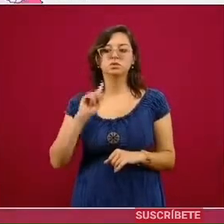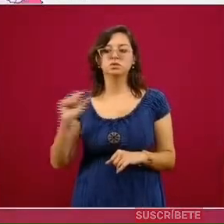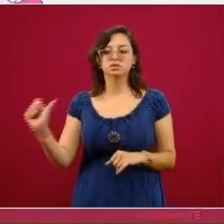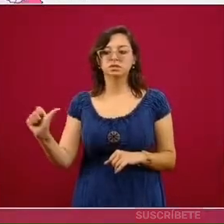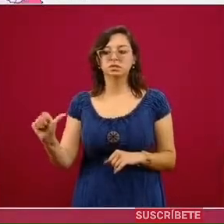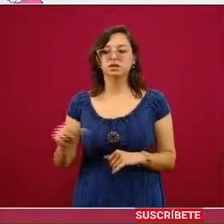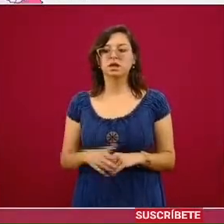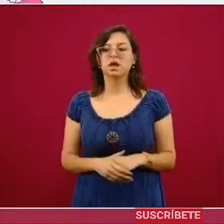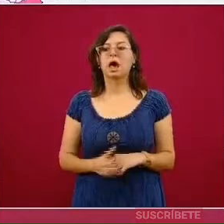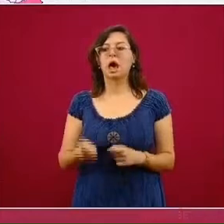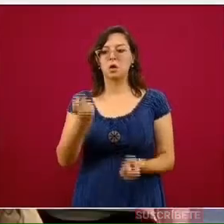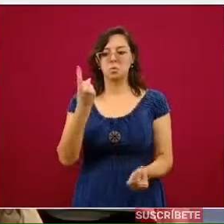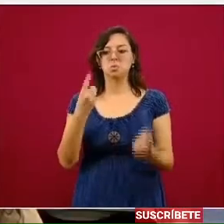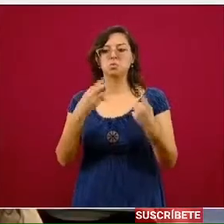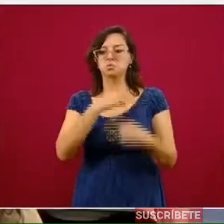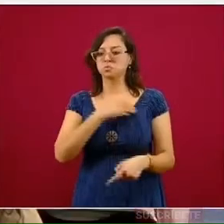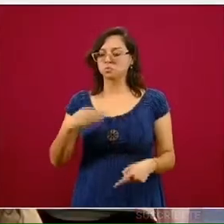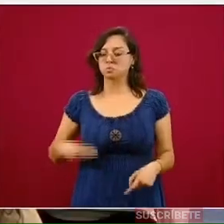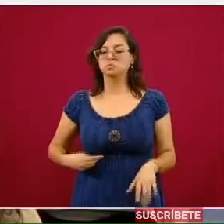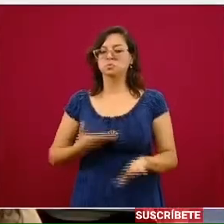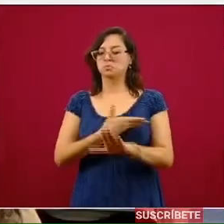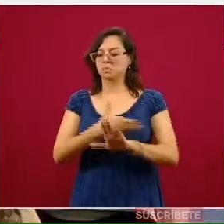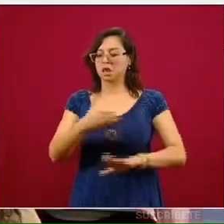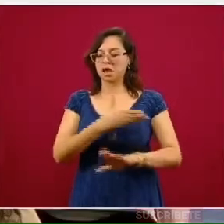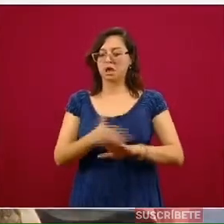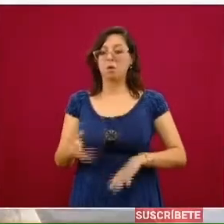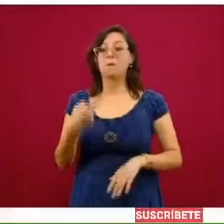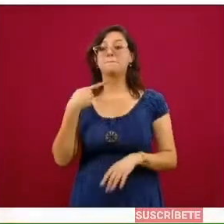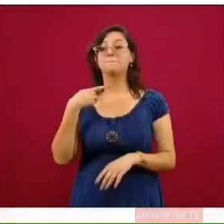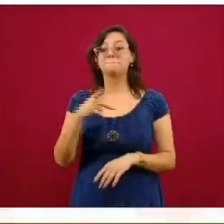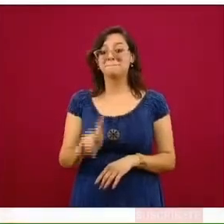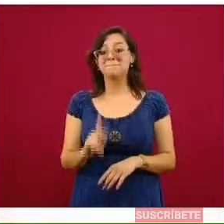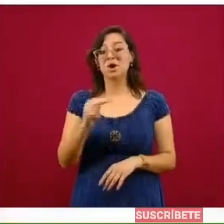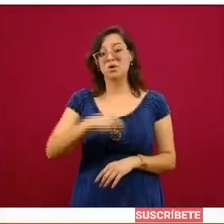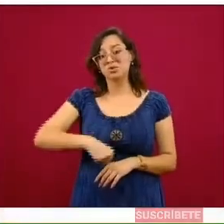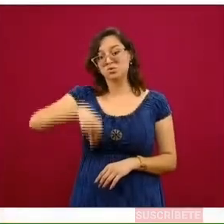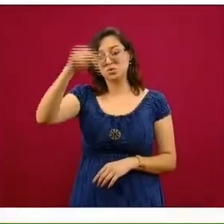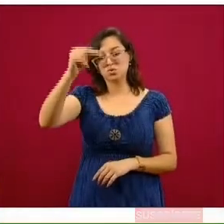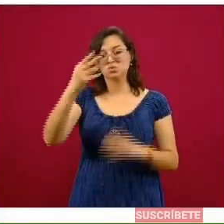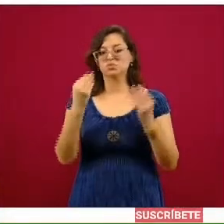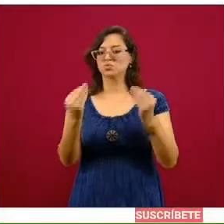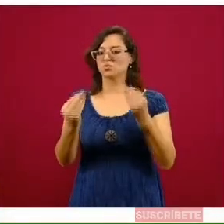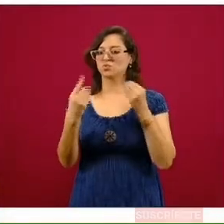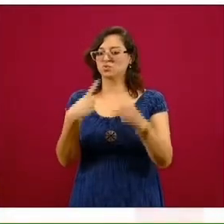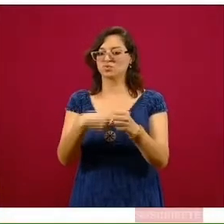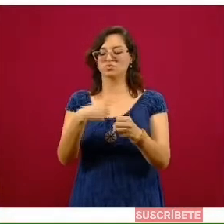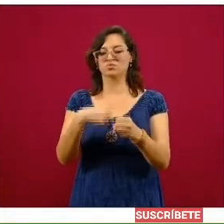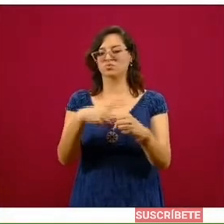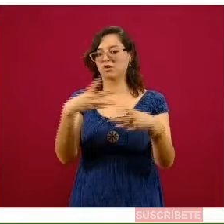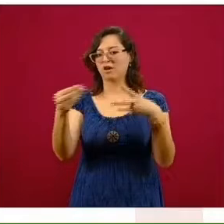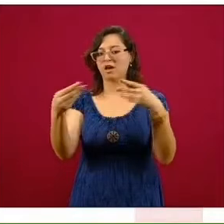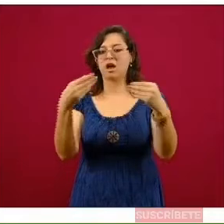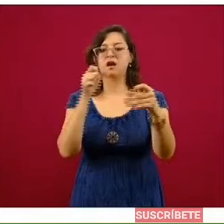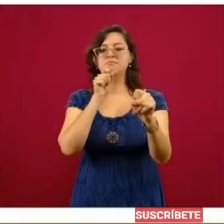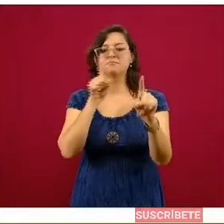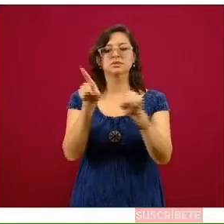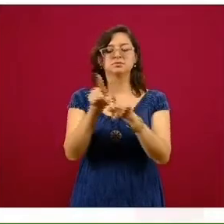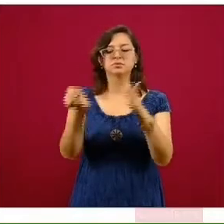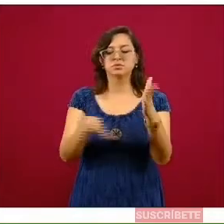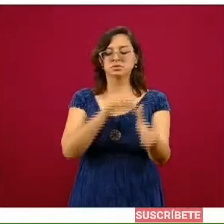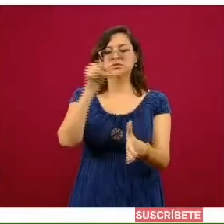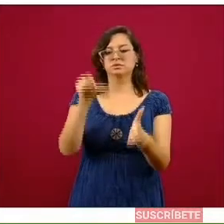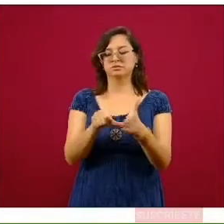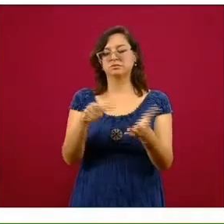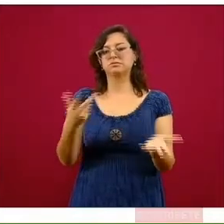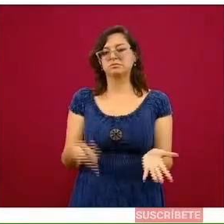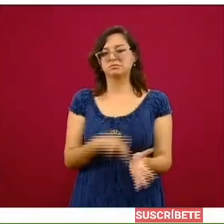Zacatecas, algunos municipios ya sin transmisión, pero mucha intensidad, sobre todo en el norte y en el centro del estado en relación a la